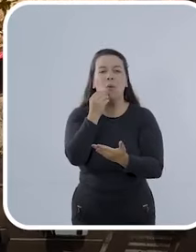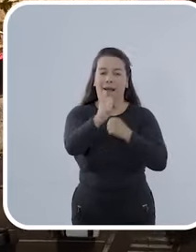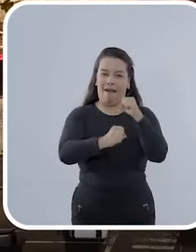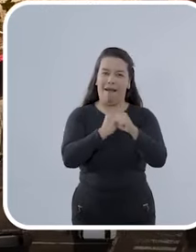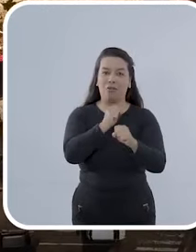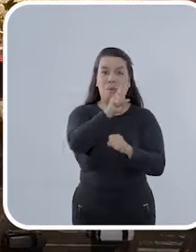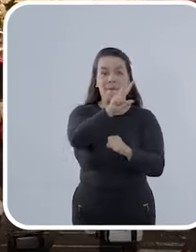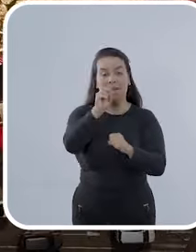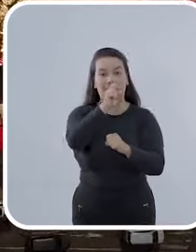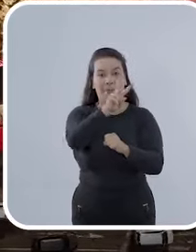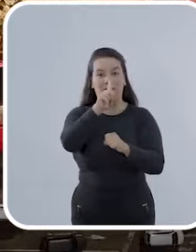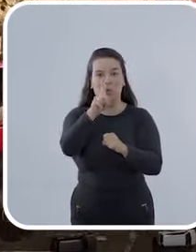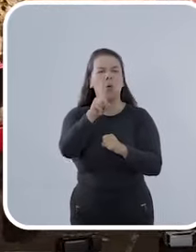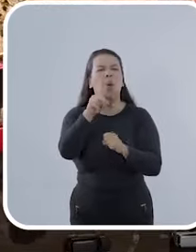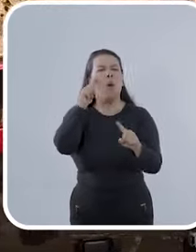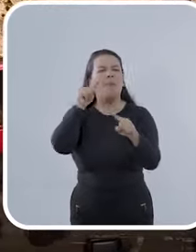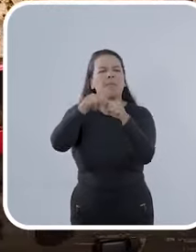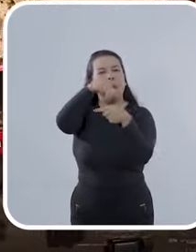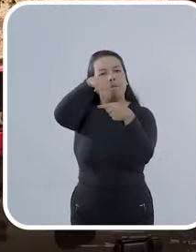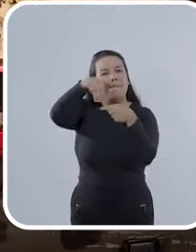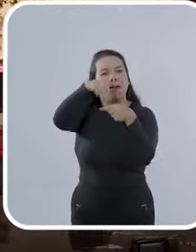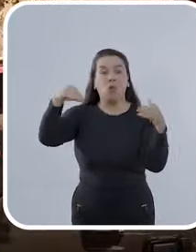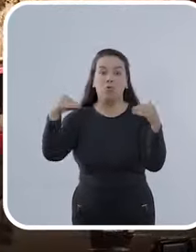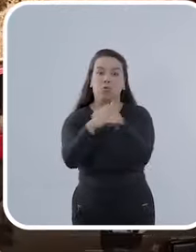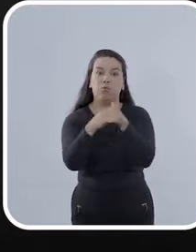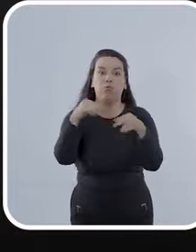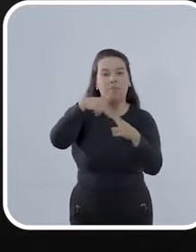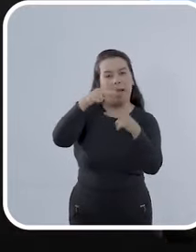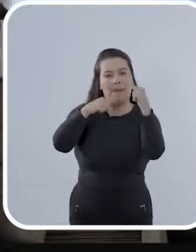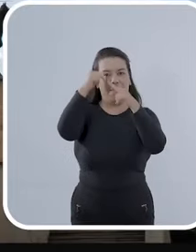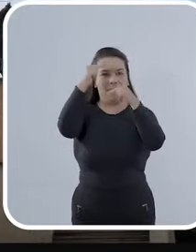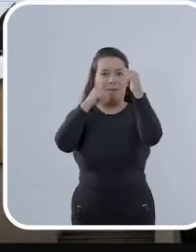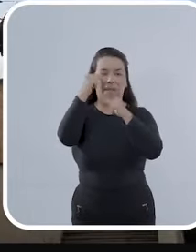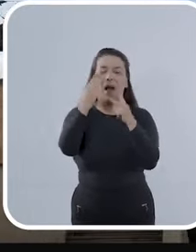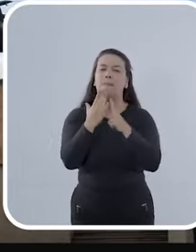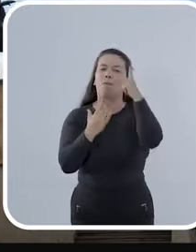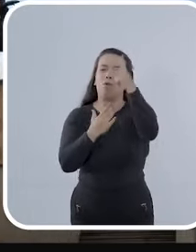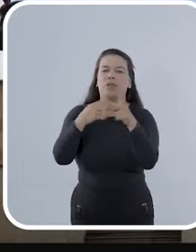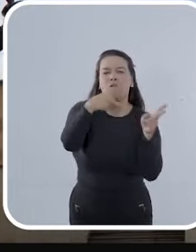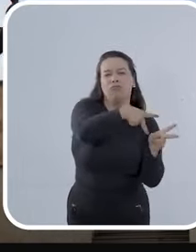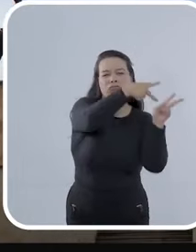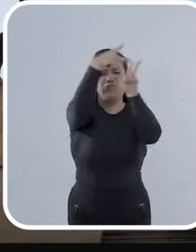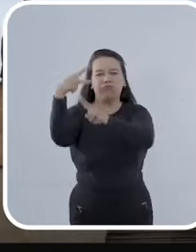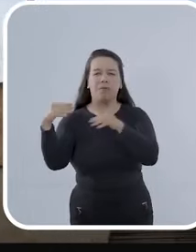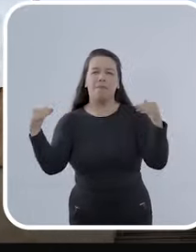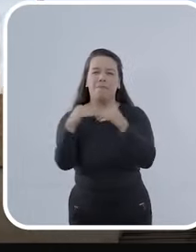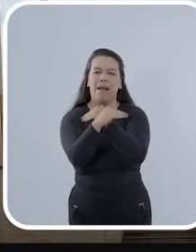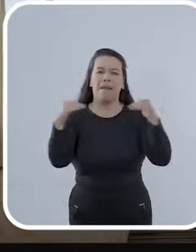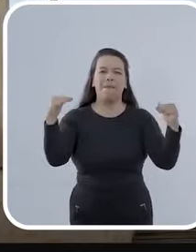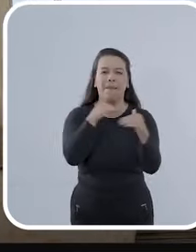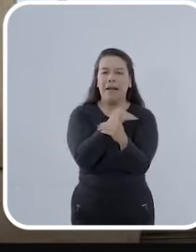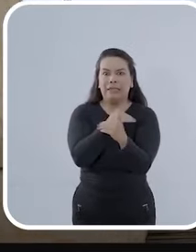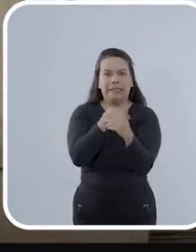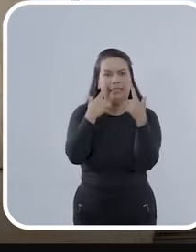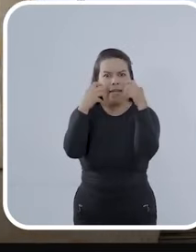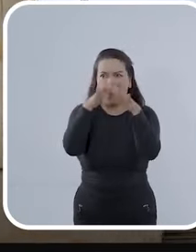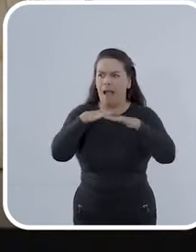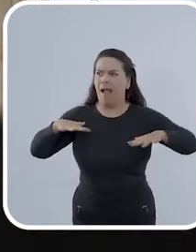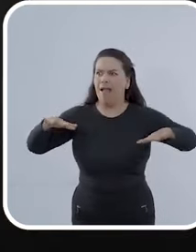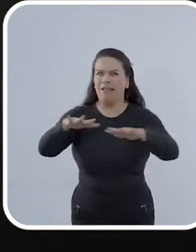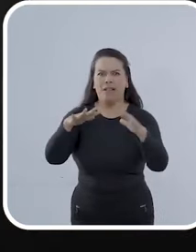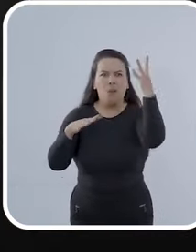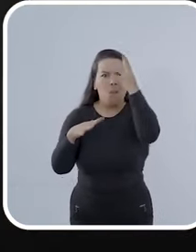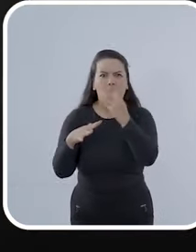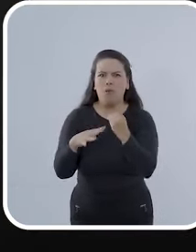como conmemoración a la independencia de Colombia. También fue significativo por ser en el pasado un cruce y paso obligado